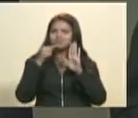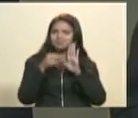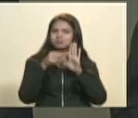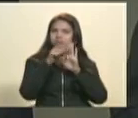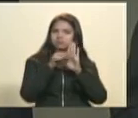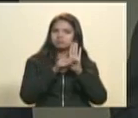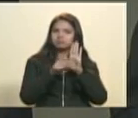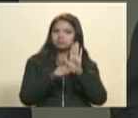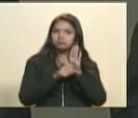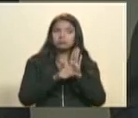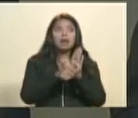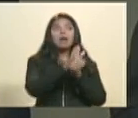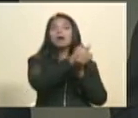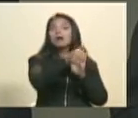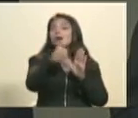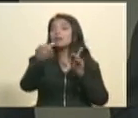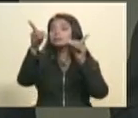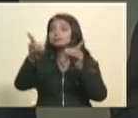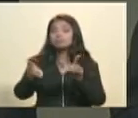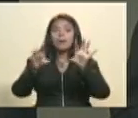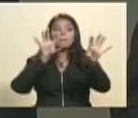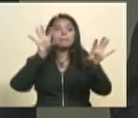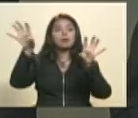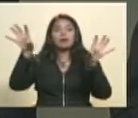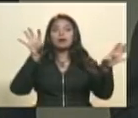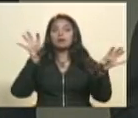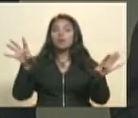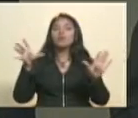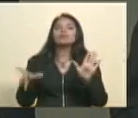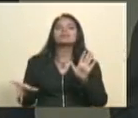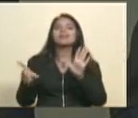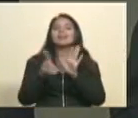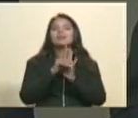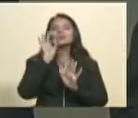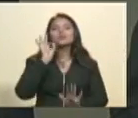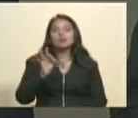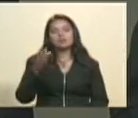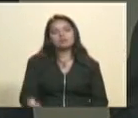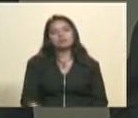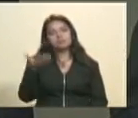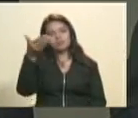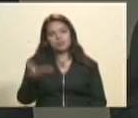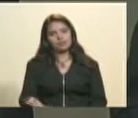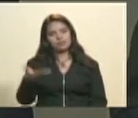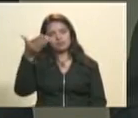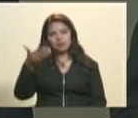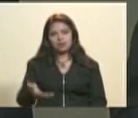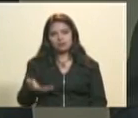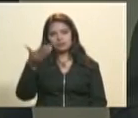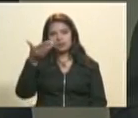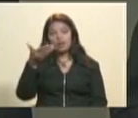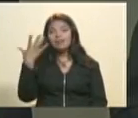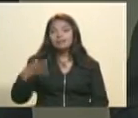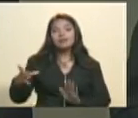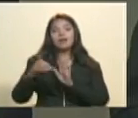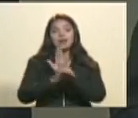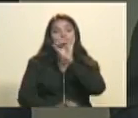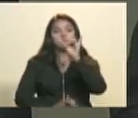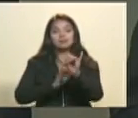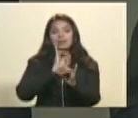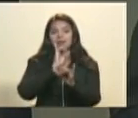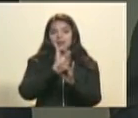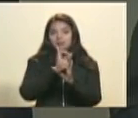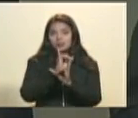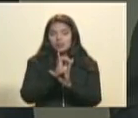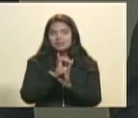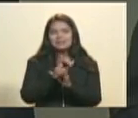la autodeterminación de los pueblos como un derecho fundamental, base del derecho internacional,